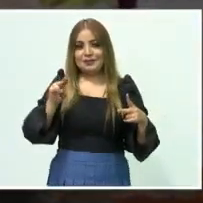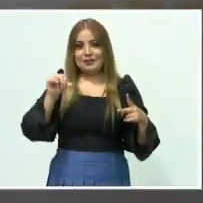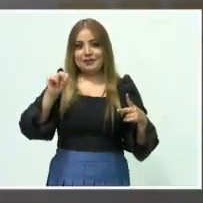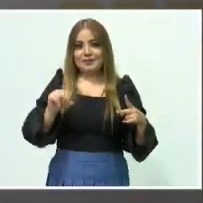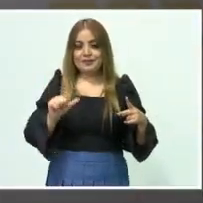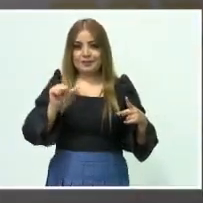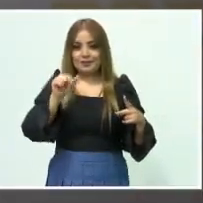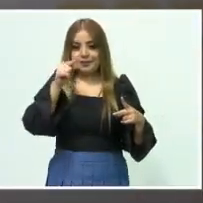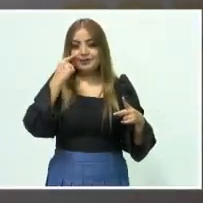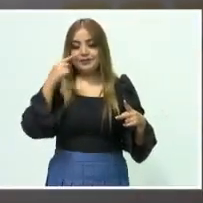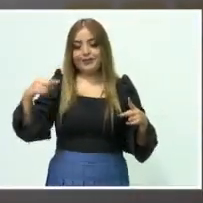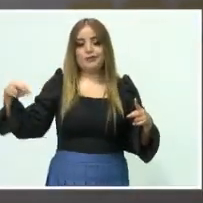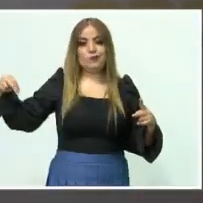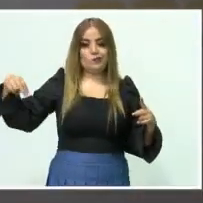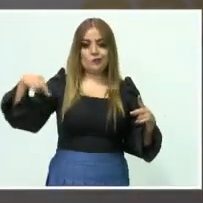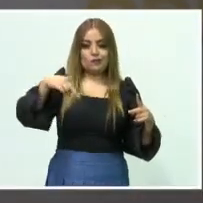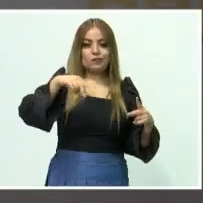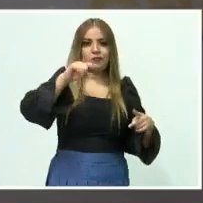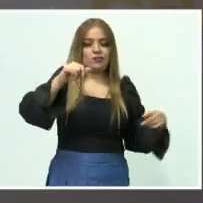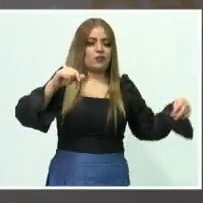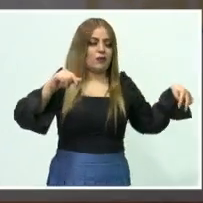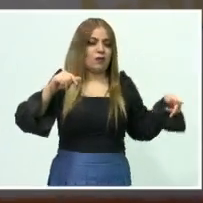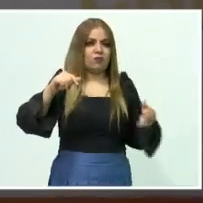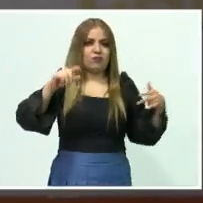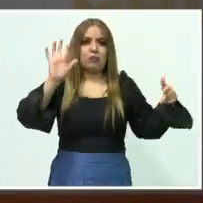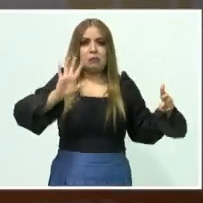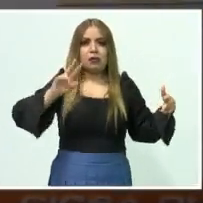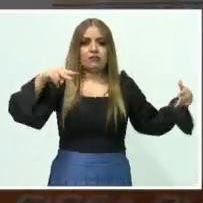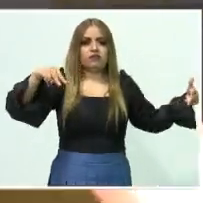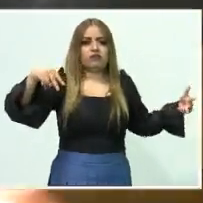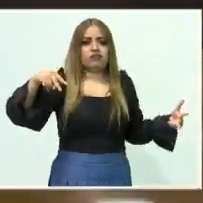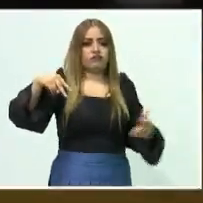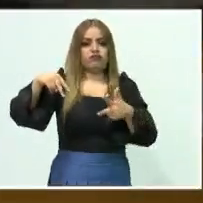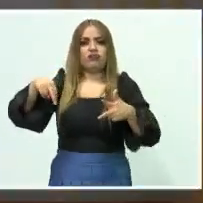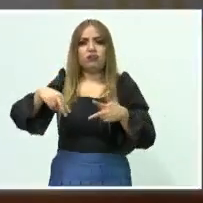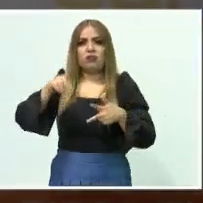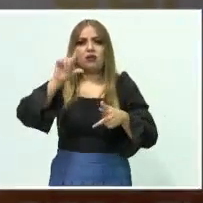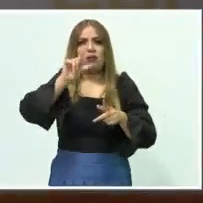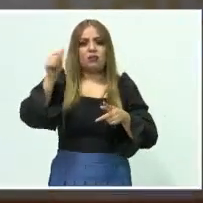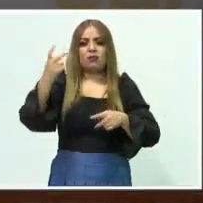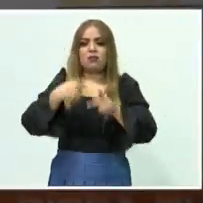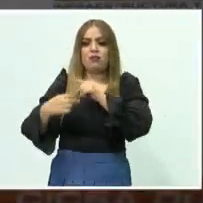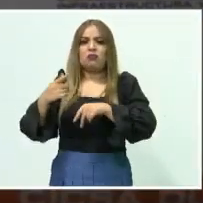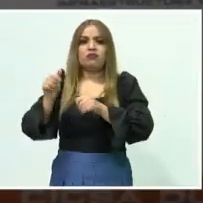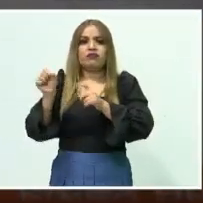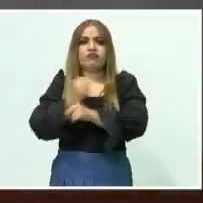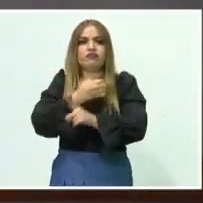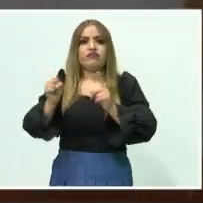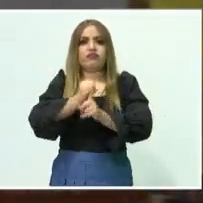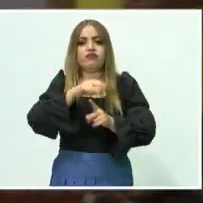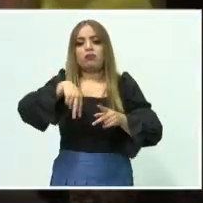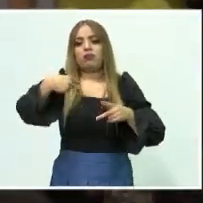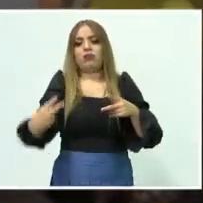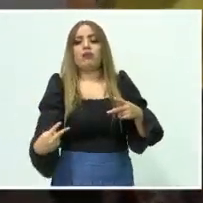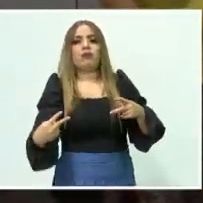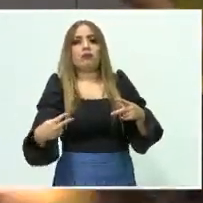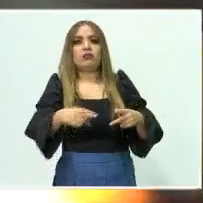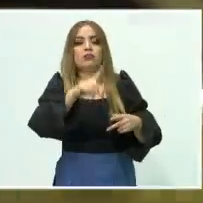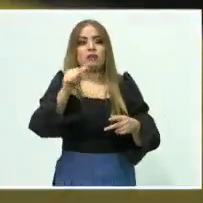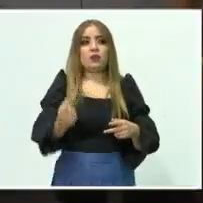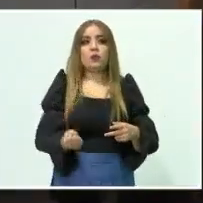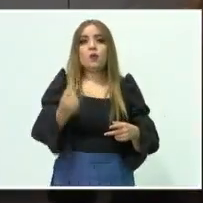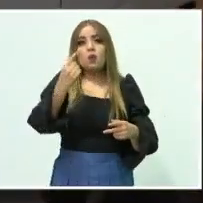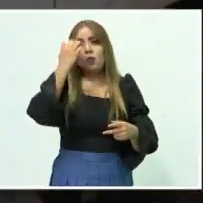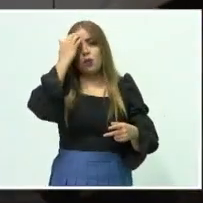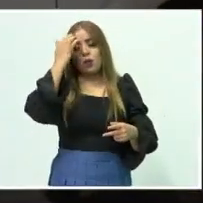fue abordado por varias personas a bordo de un vehículo, quien sin mediar palabra lo golpearon hasta dejarlo tirado en el suelo. Un conocido de